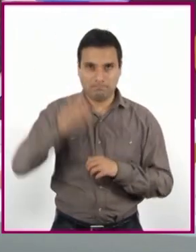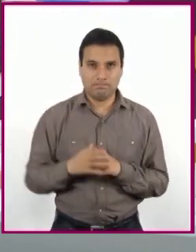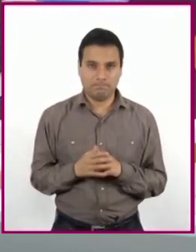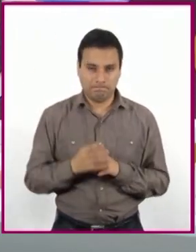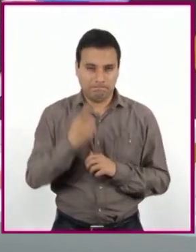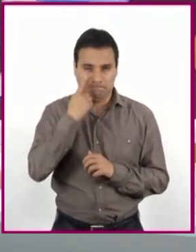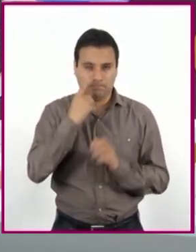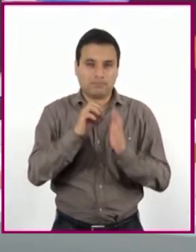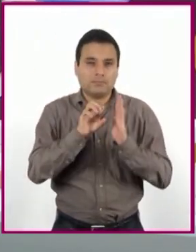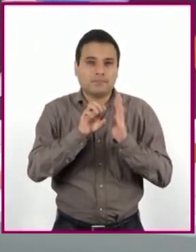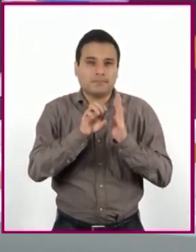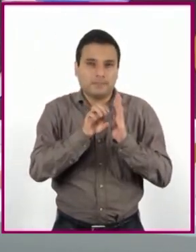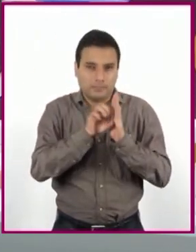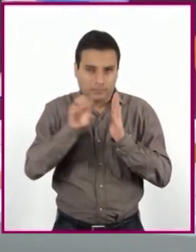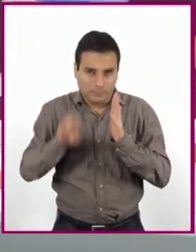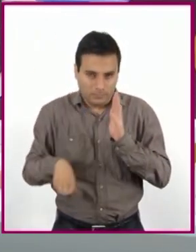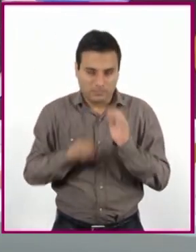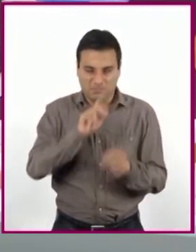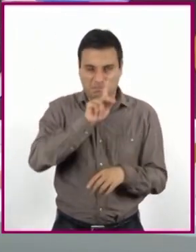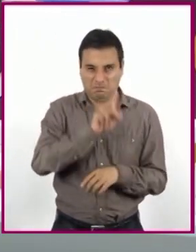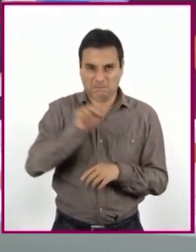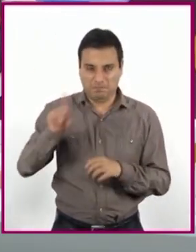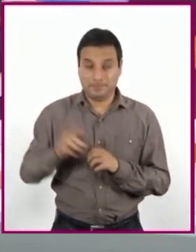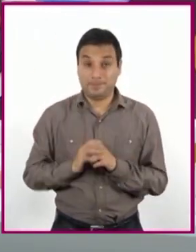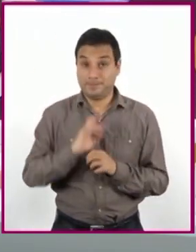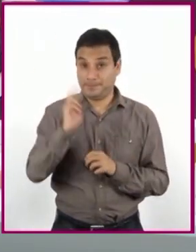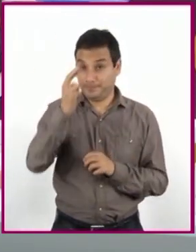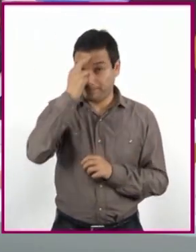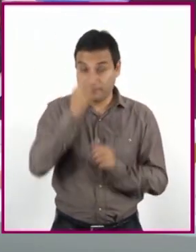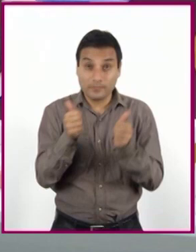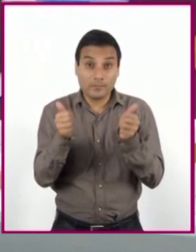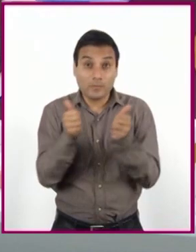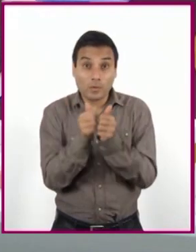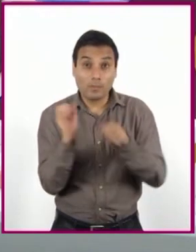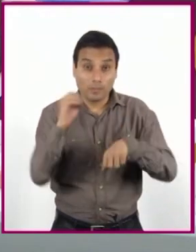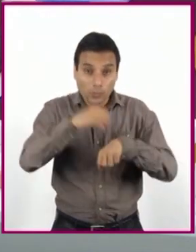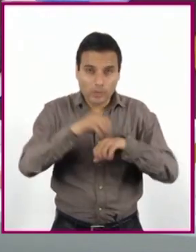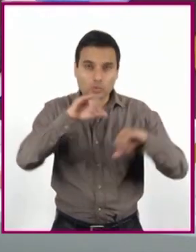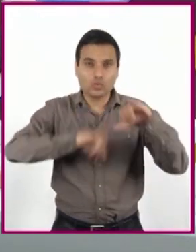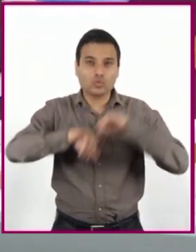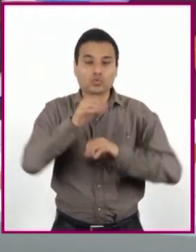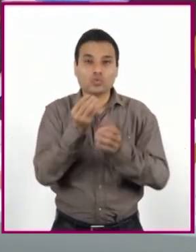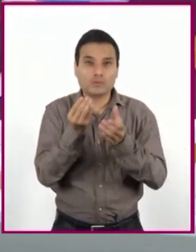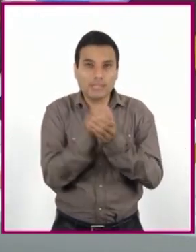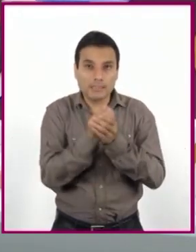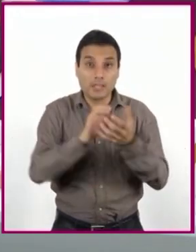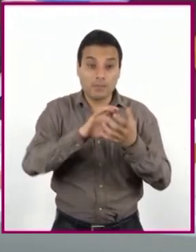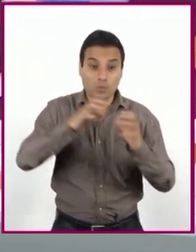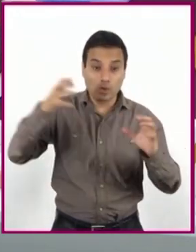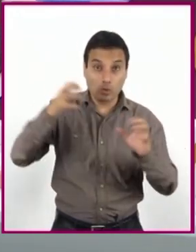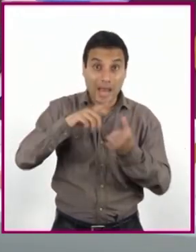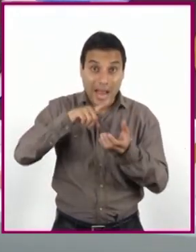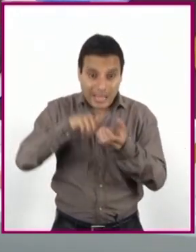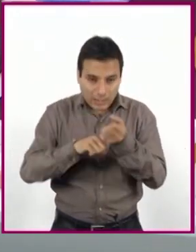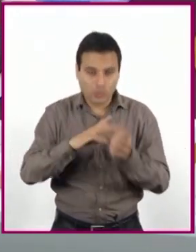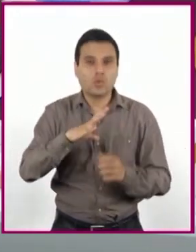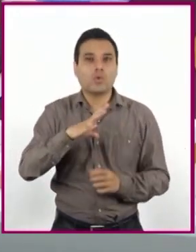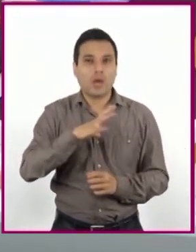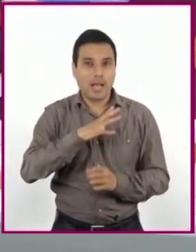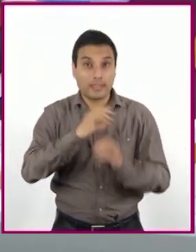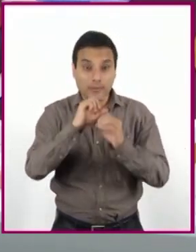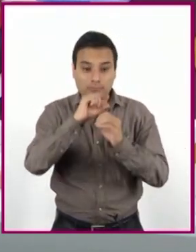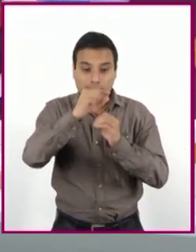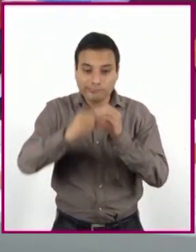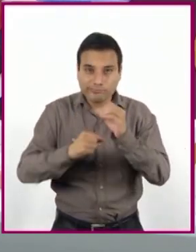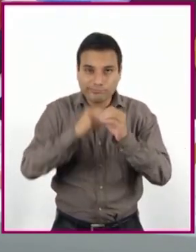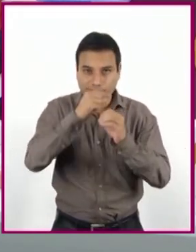una analogía. Recordemos que los compuestos, sustancias o moléculas están formadas por elementos en diferentes